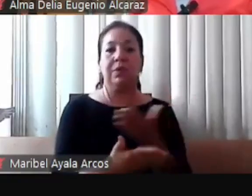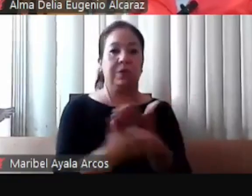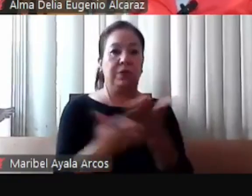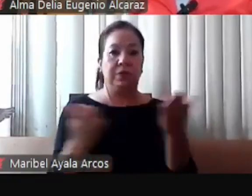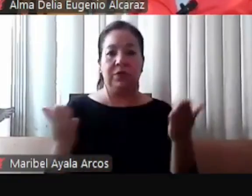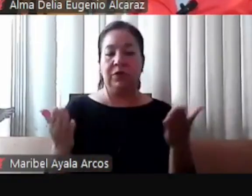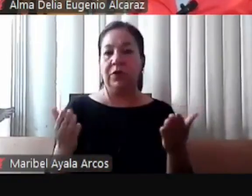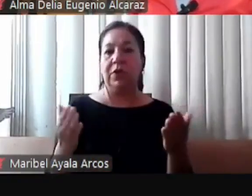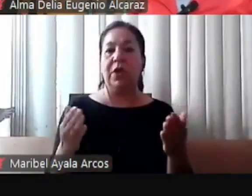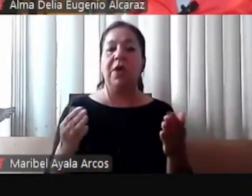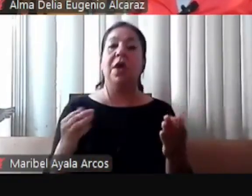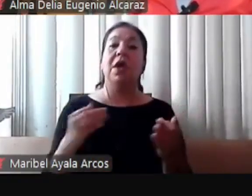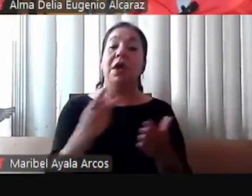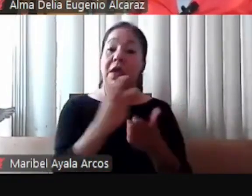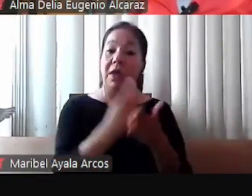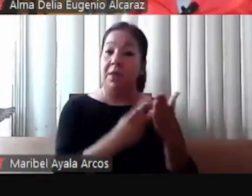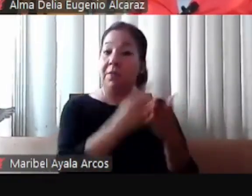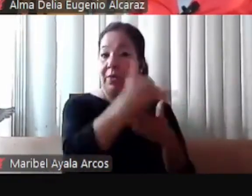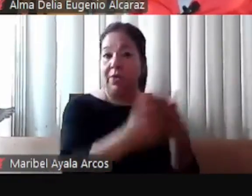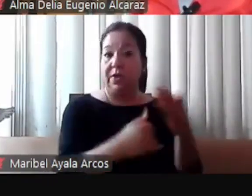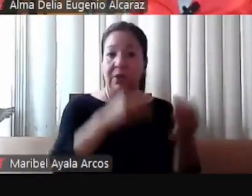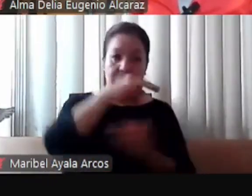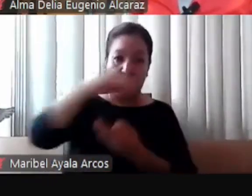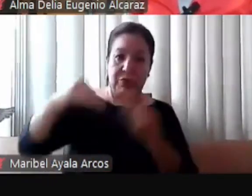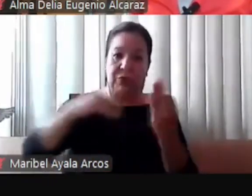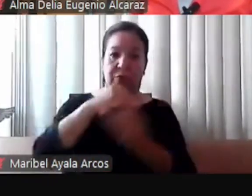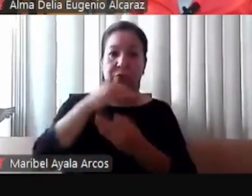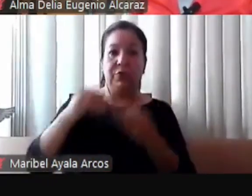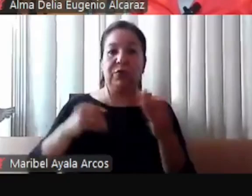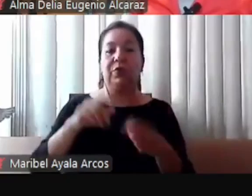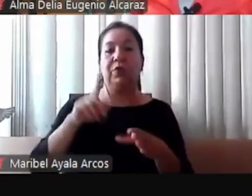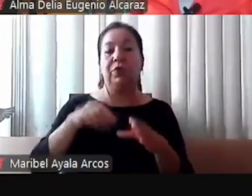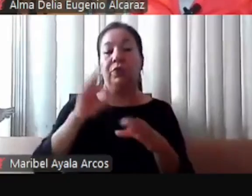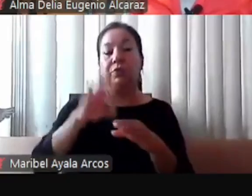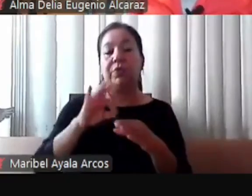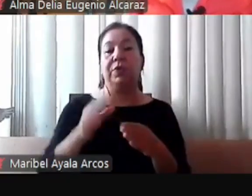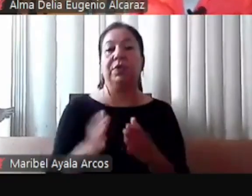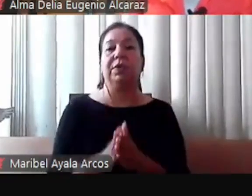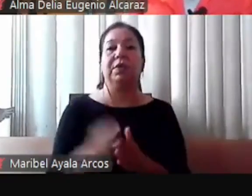magistrada, magistrado. El proyecto de resolución fue aprobado por unanimidad de votos.